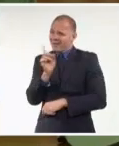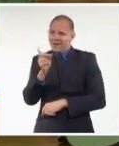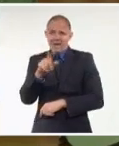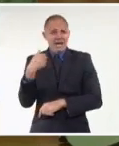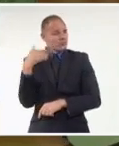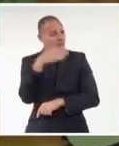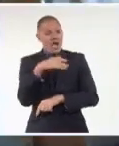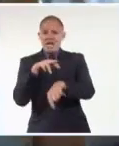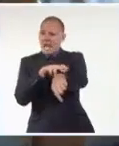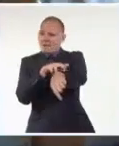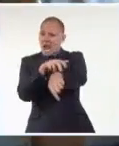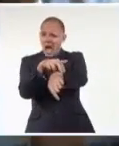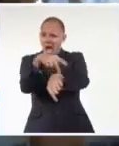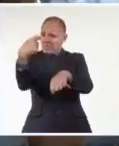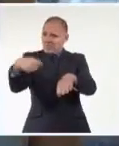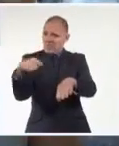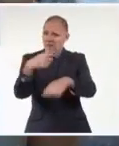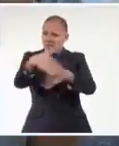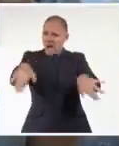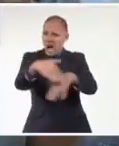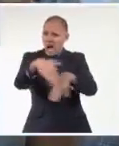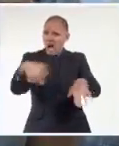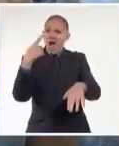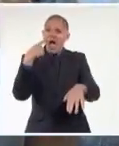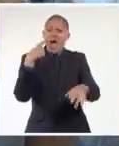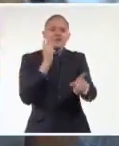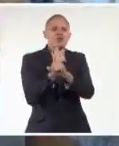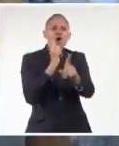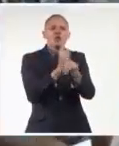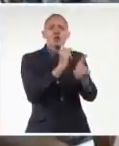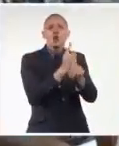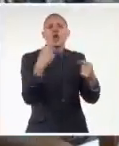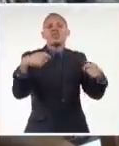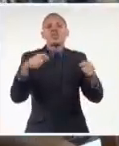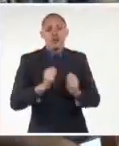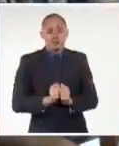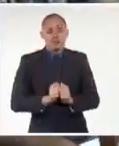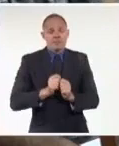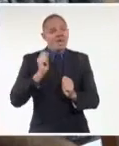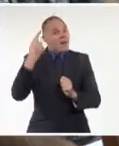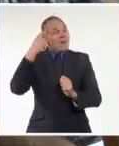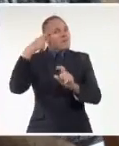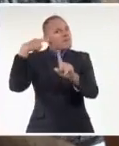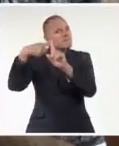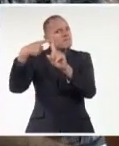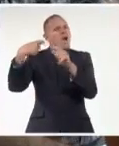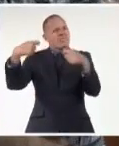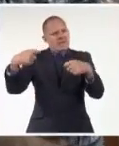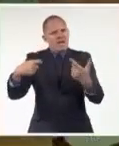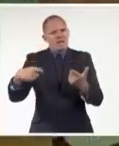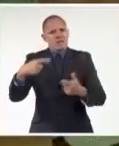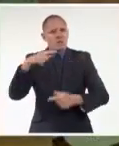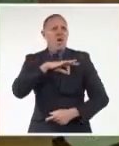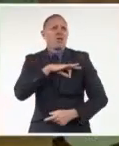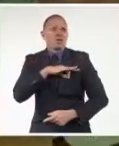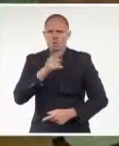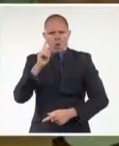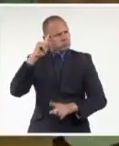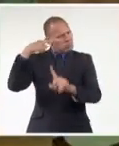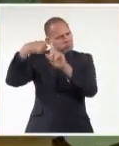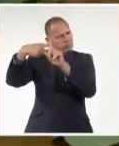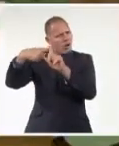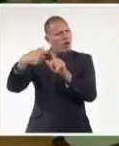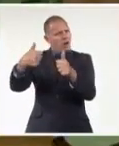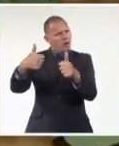Y lo otro que no nos puede faltar es el optimismo con la seguridad que nosotros vamos a salir adelante de todos estos problemas que